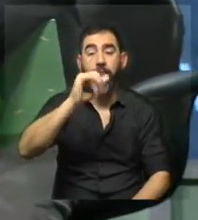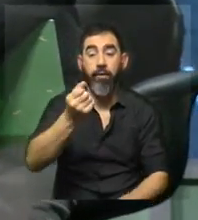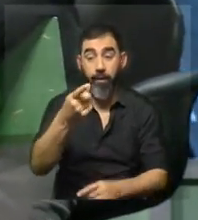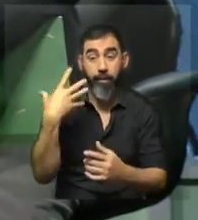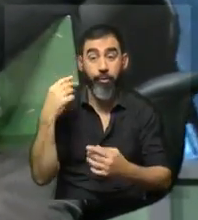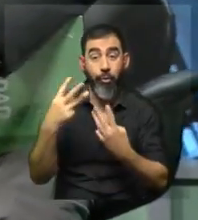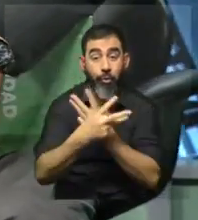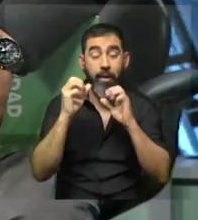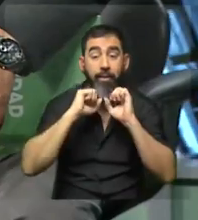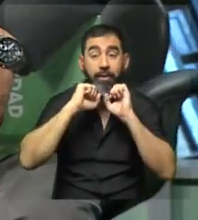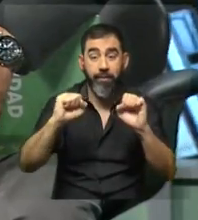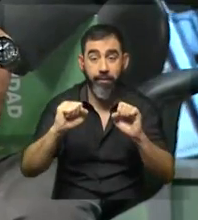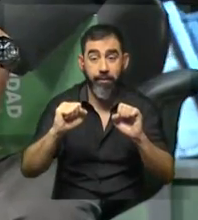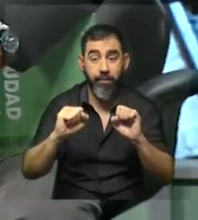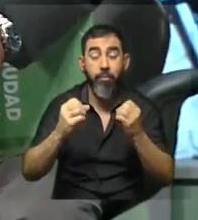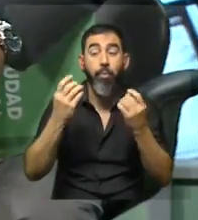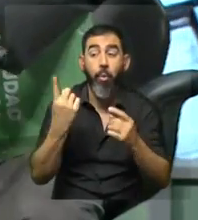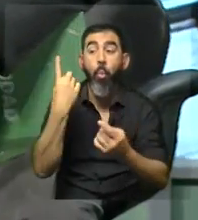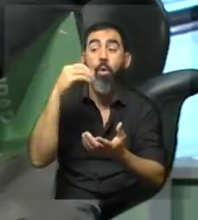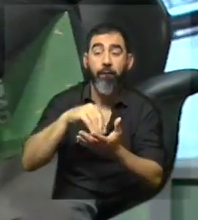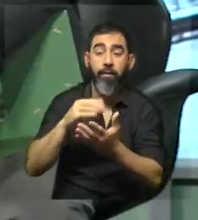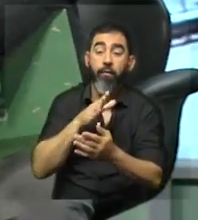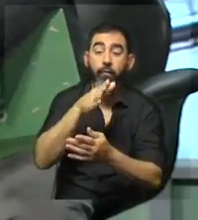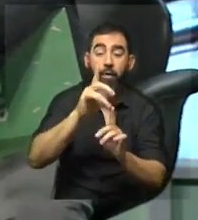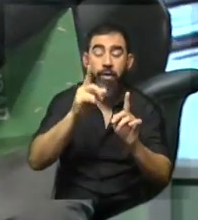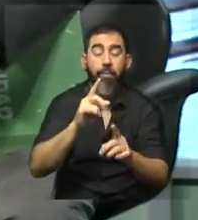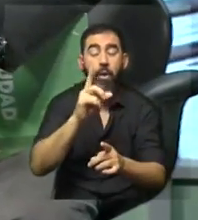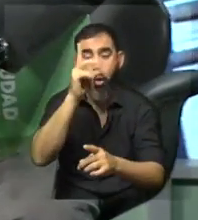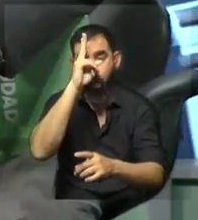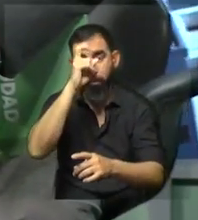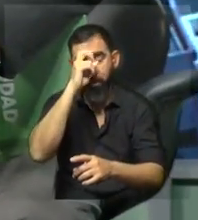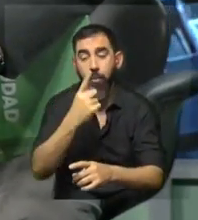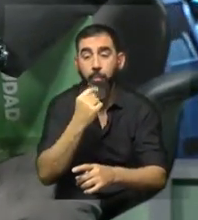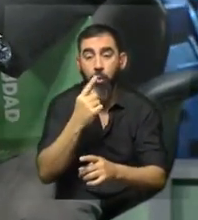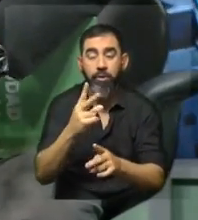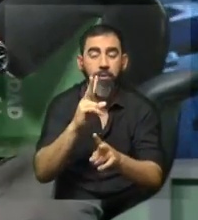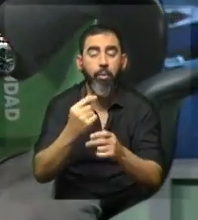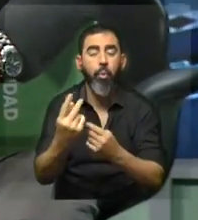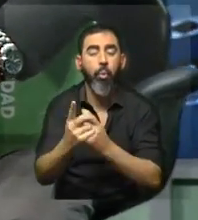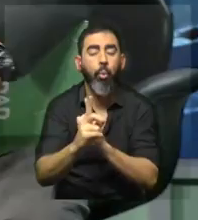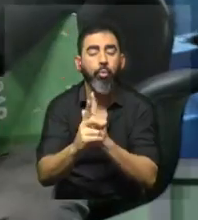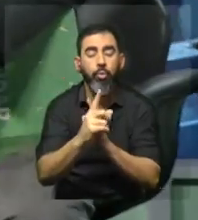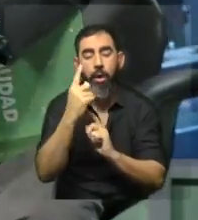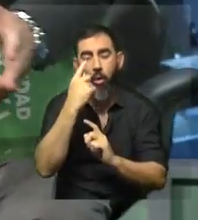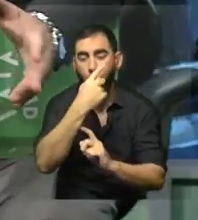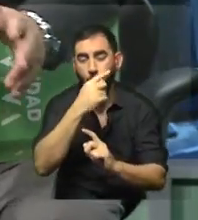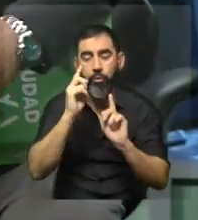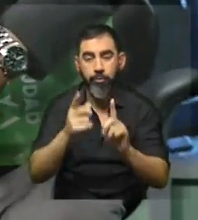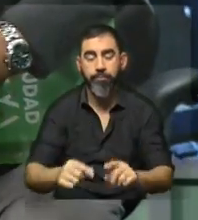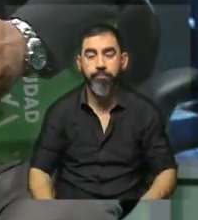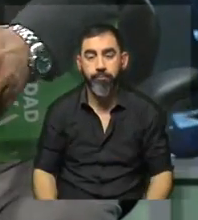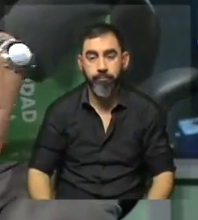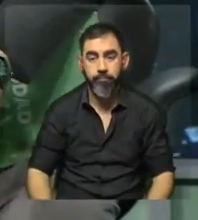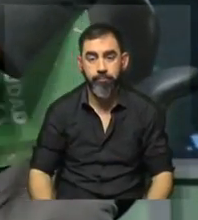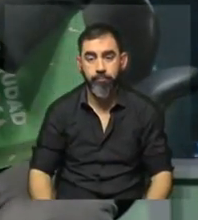director general de Secretaría, después porque se vio que él también se había ido a atender al hospital policial por una consulta oftalmológica, si no me equivoco. Creo que en su